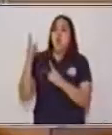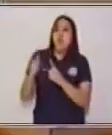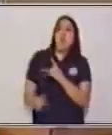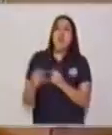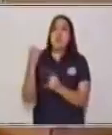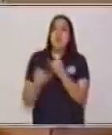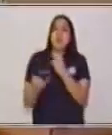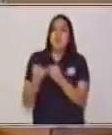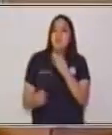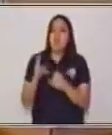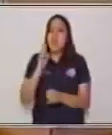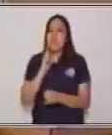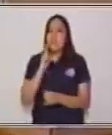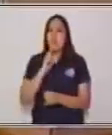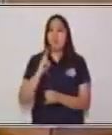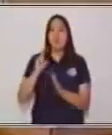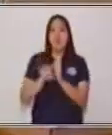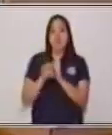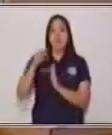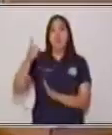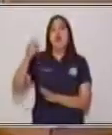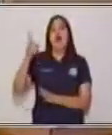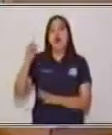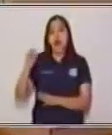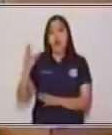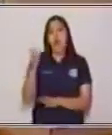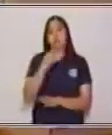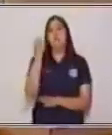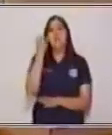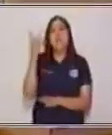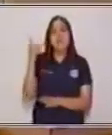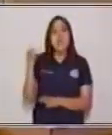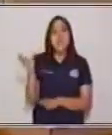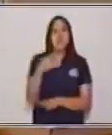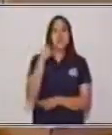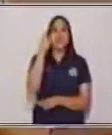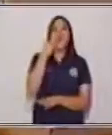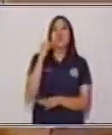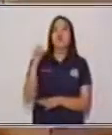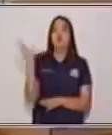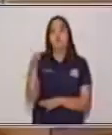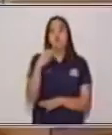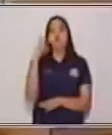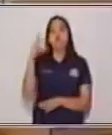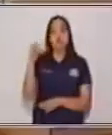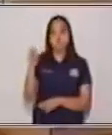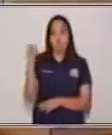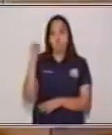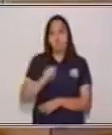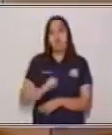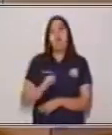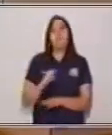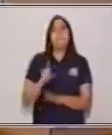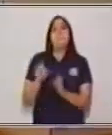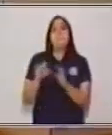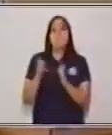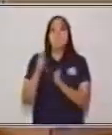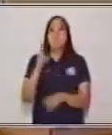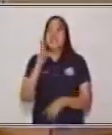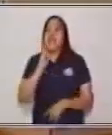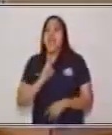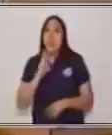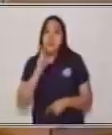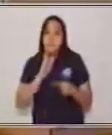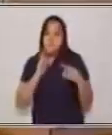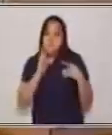participio? Ado, ido, to, so y cho. Perfecto. Entonces ahora en el verbo, quiero